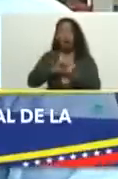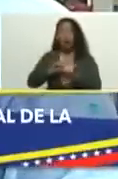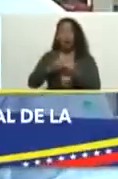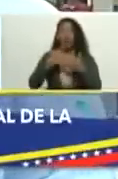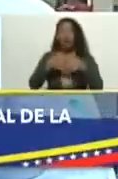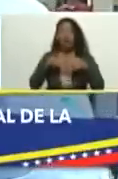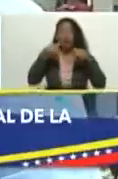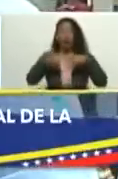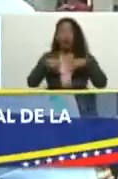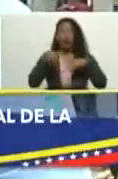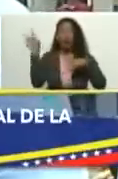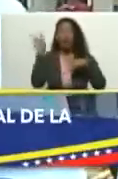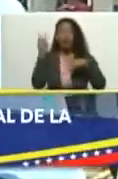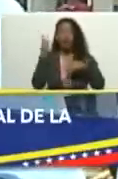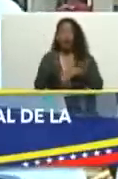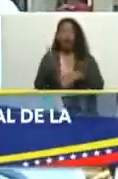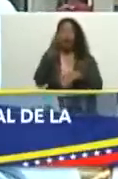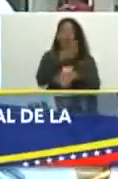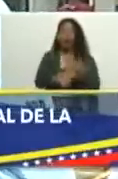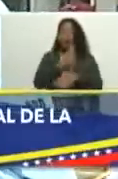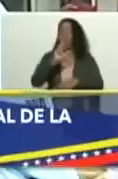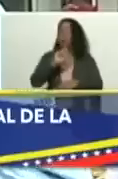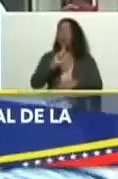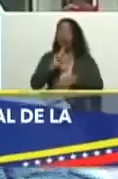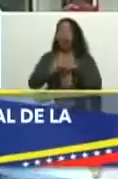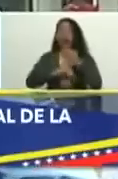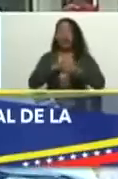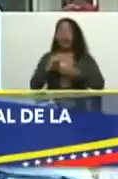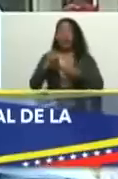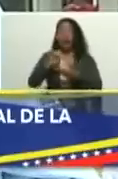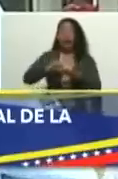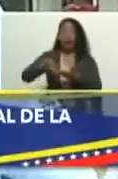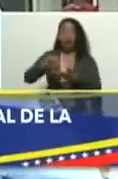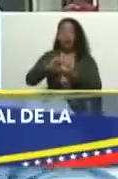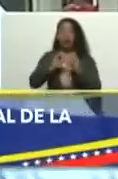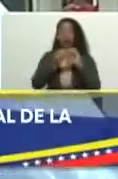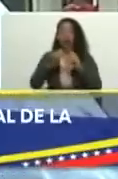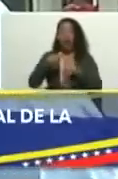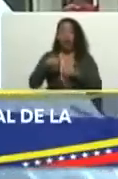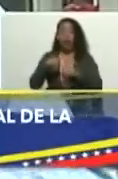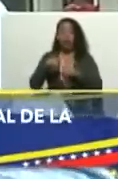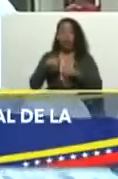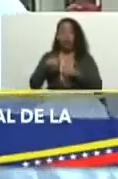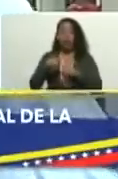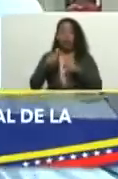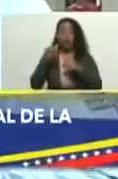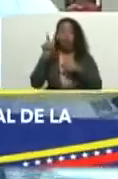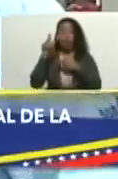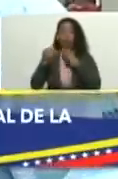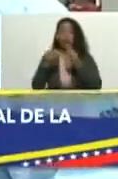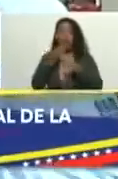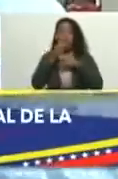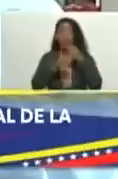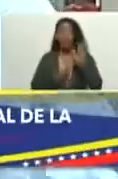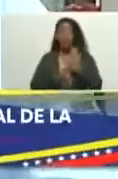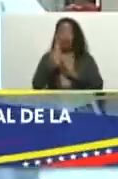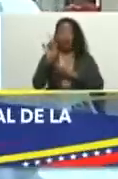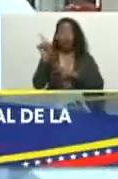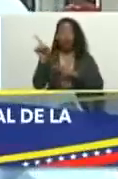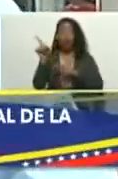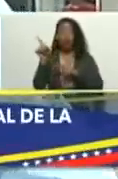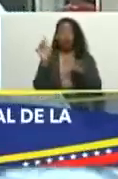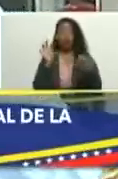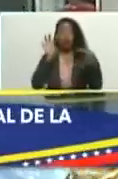fabricado aquí en el país, que anteriormente nos lo suministraba la ExxonMobil y que, como él le explicó, se desarrolló a partir de una